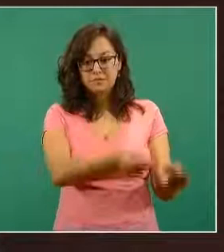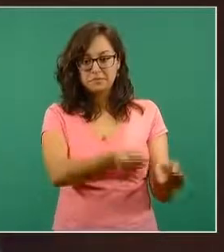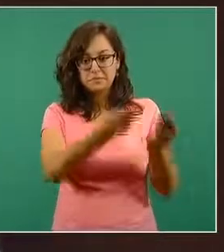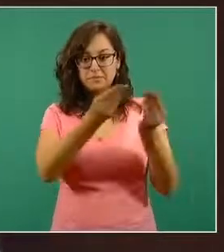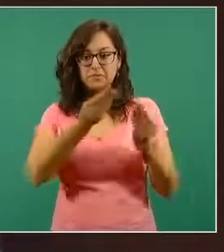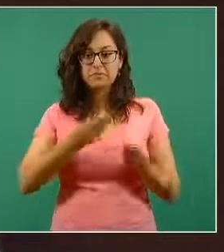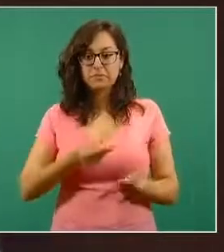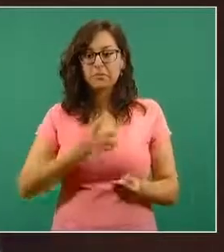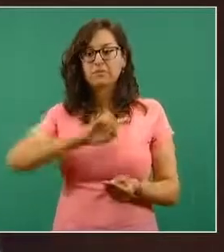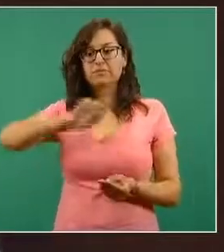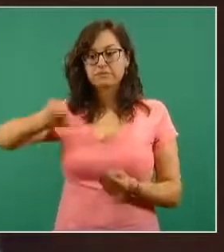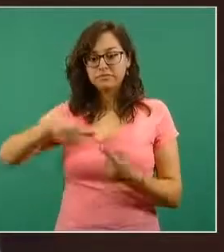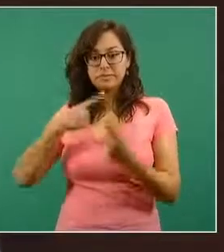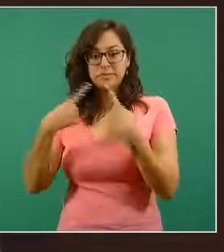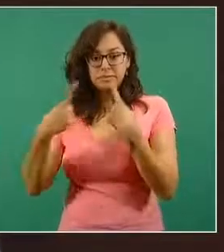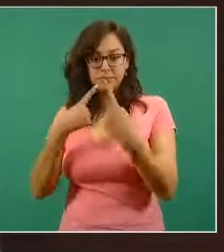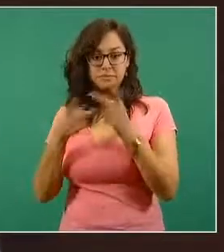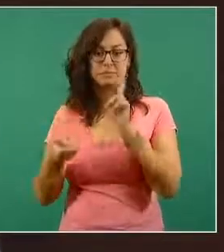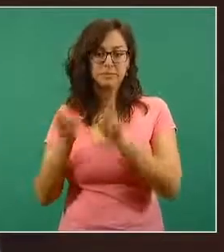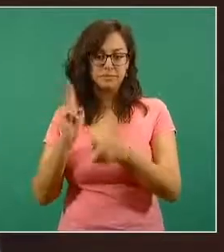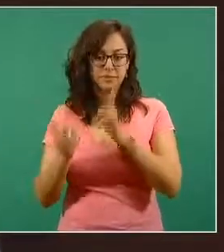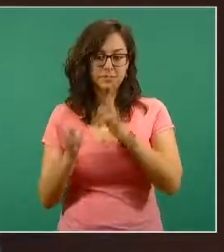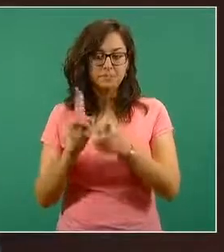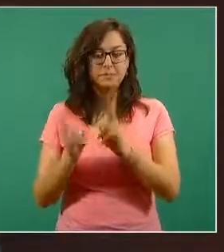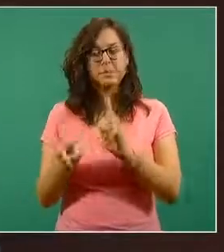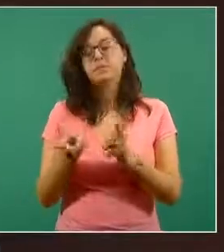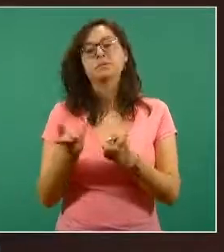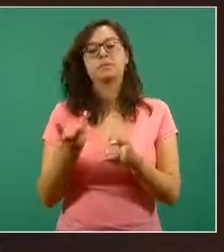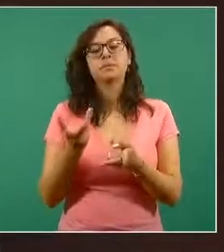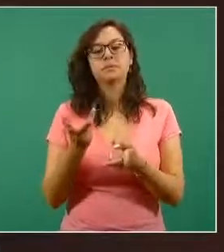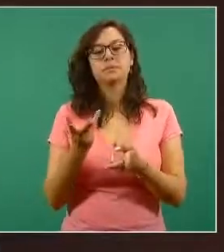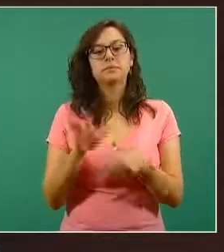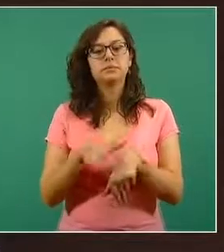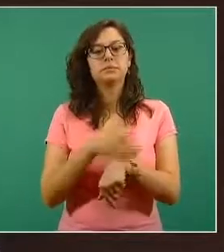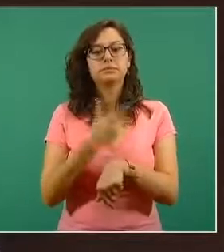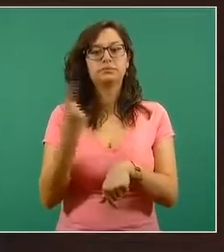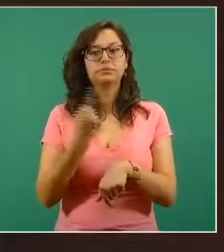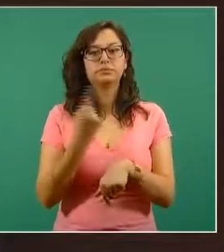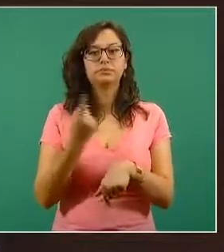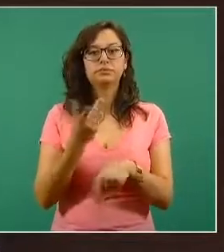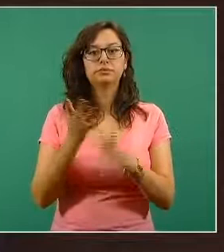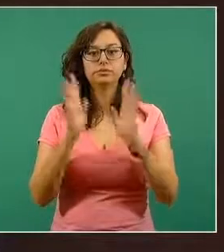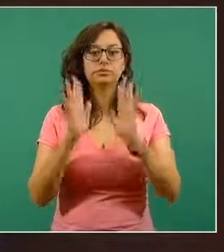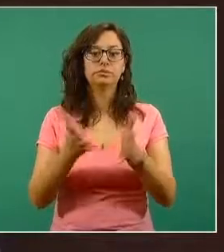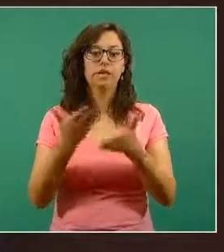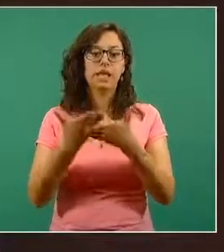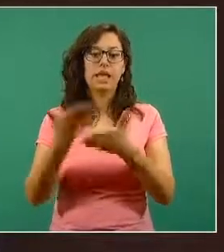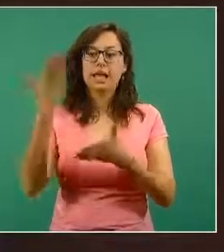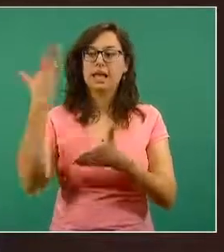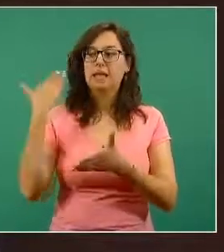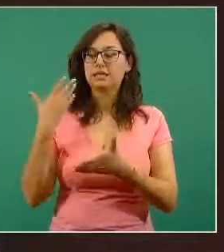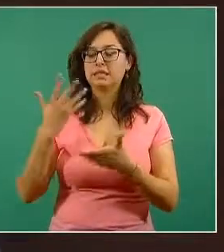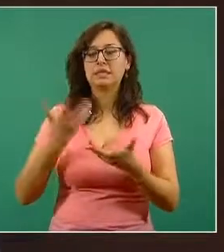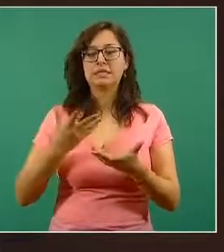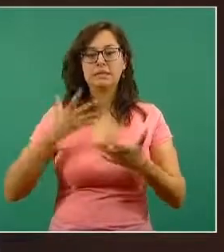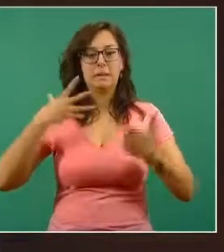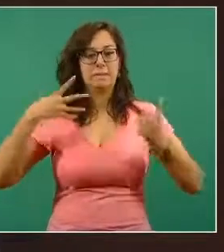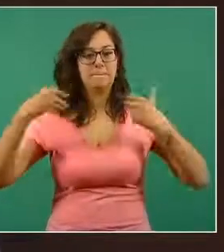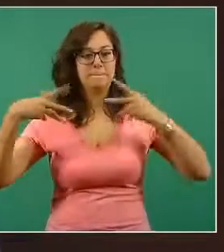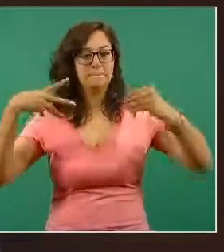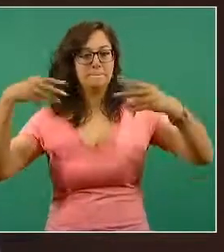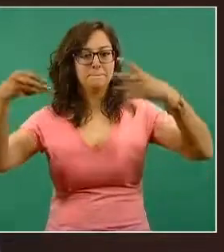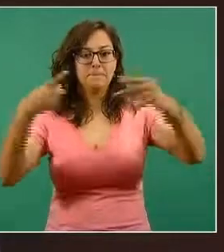una estrategia que también, como se ha dicho también de un inicio antes de la pandemia, pero uno de los ejes importantes